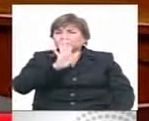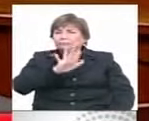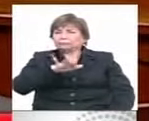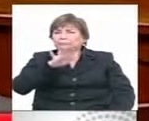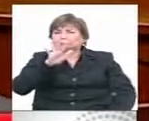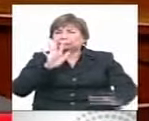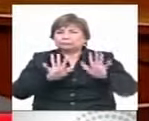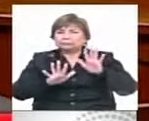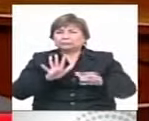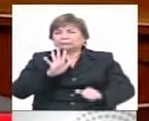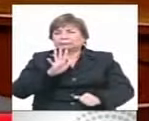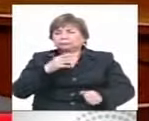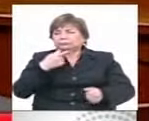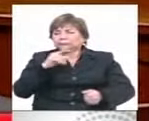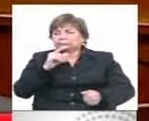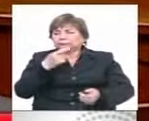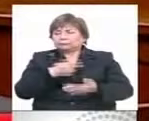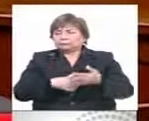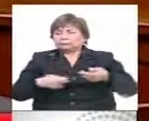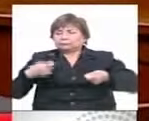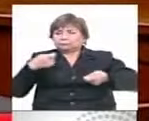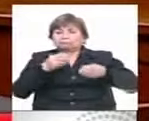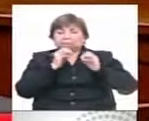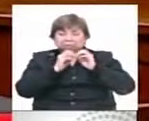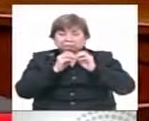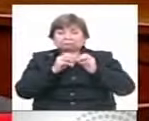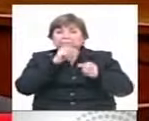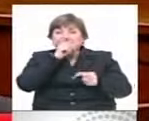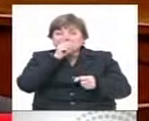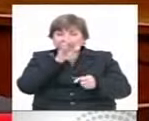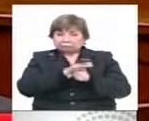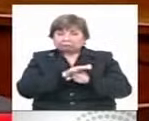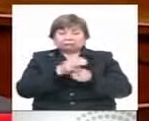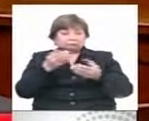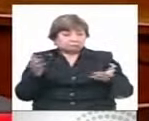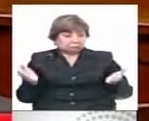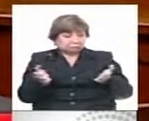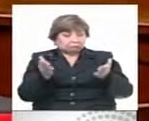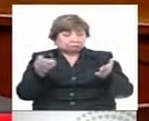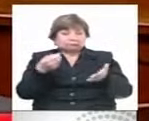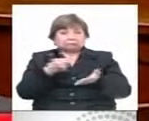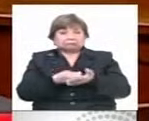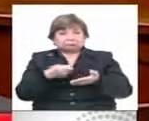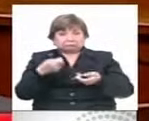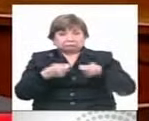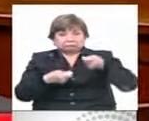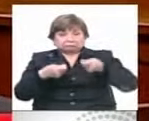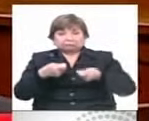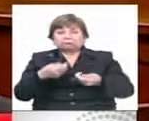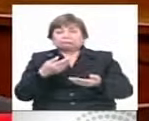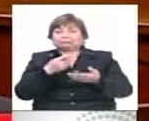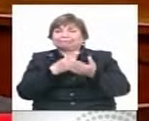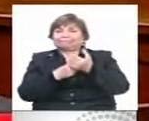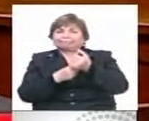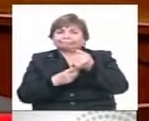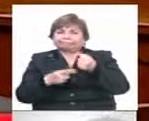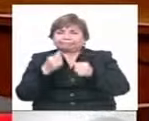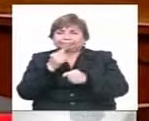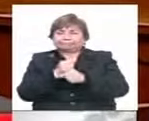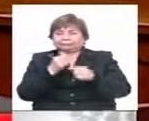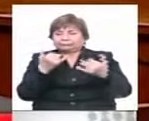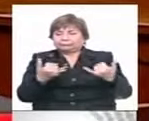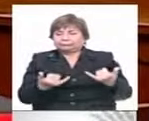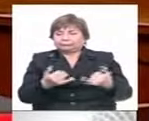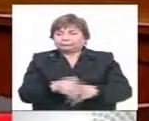millones comprometidos y que han ratificado el compromiso de acelerar su implementación por la confianza que tienen ahora